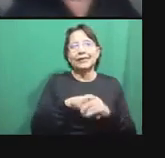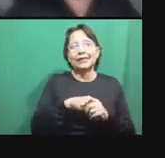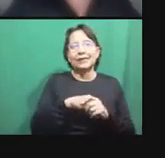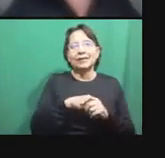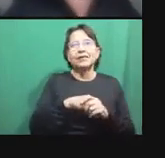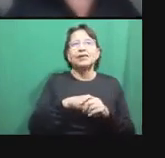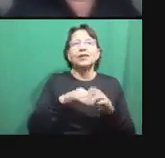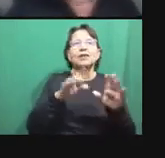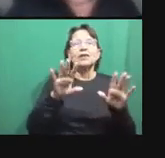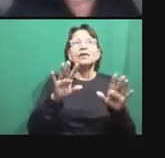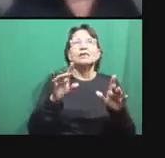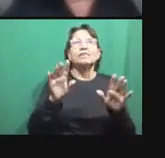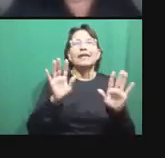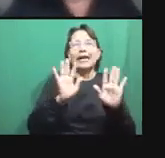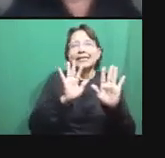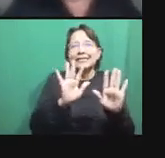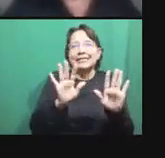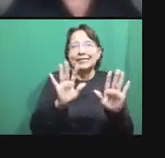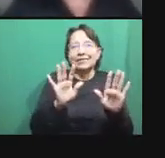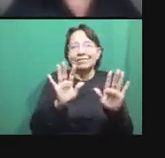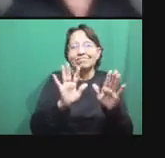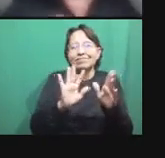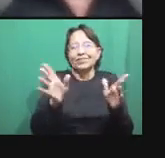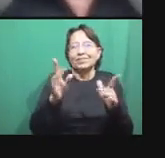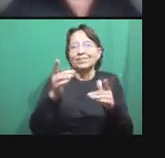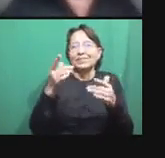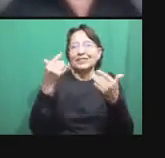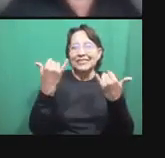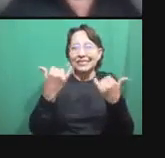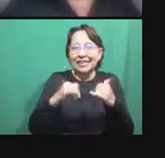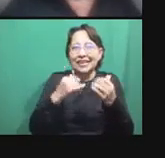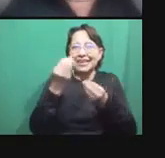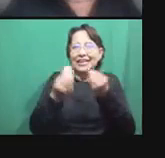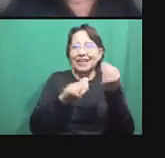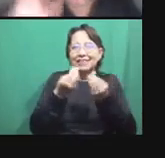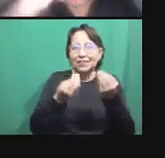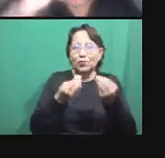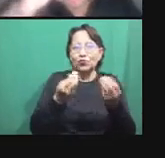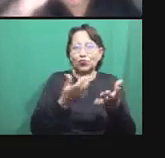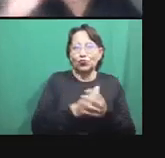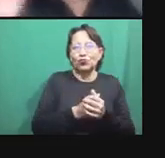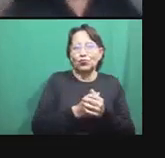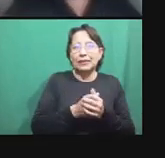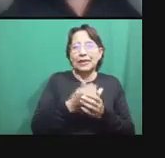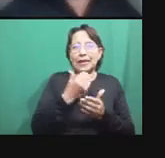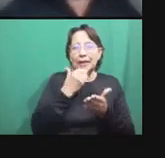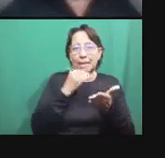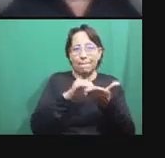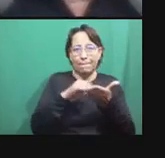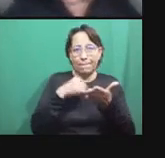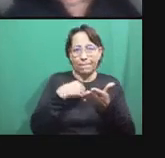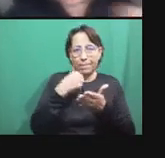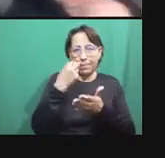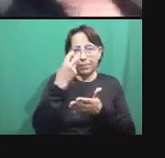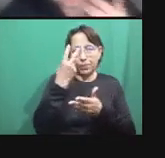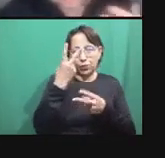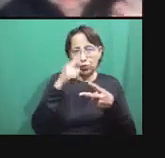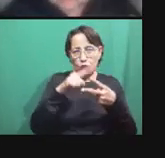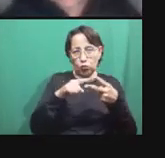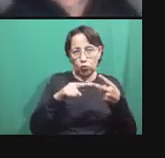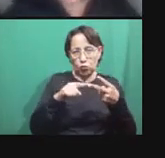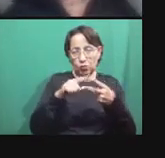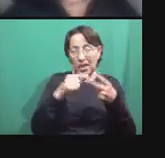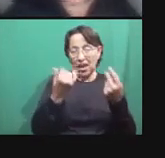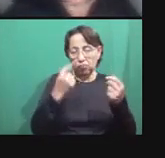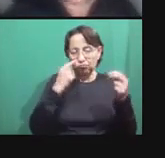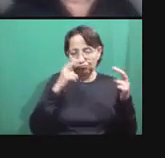orden ya definido, ya circunscrito. Para eso tengo dos casos de estudio. El primero